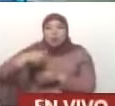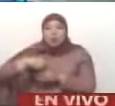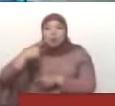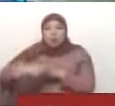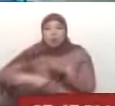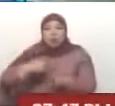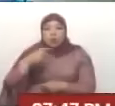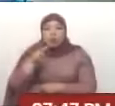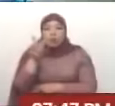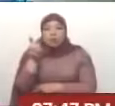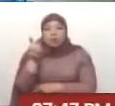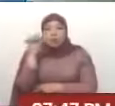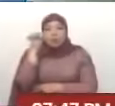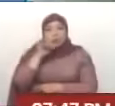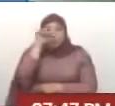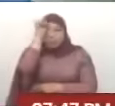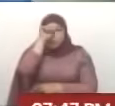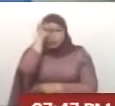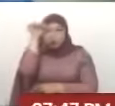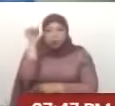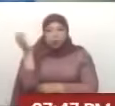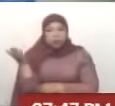próximo viernes, sábado y domingo.